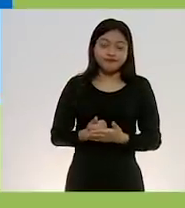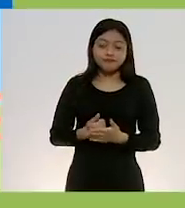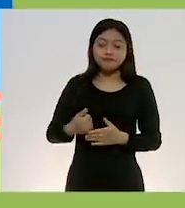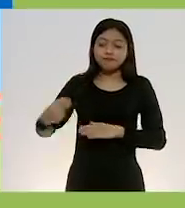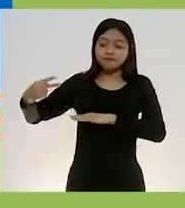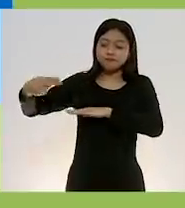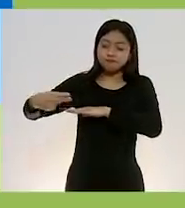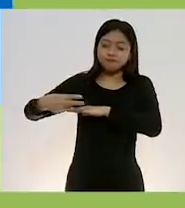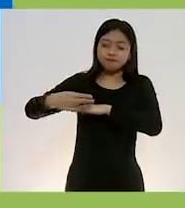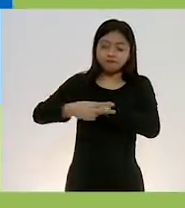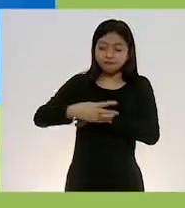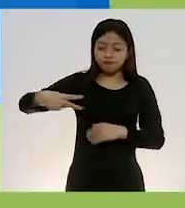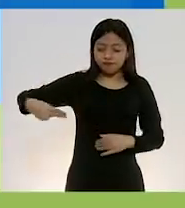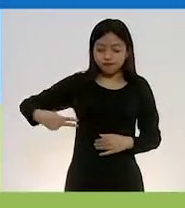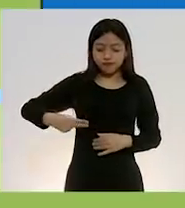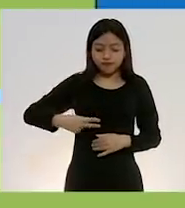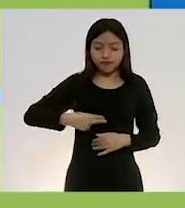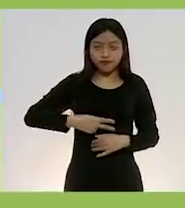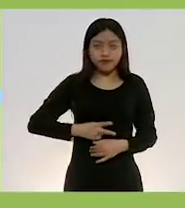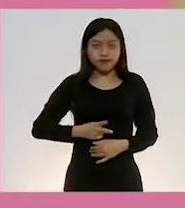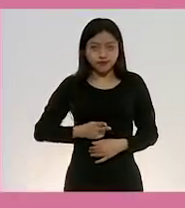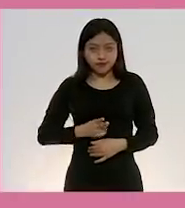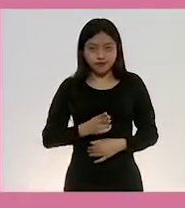las líneas marcadas.